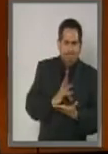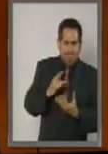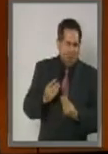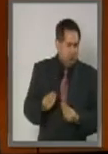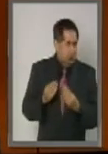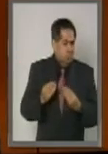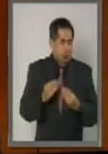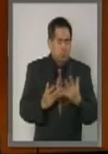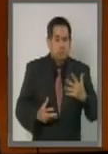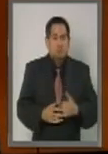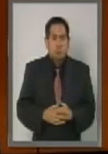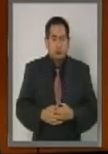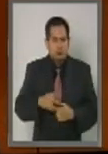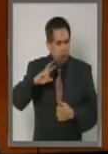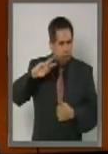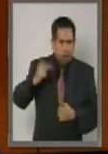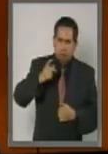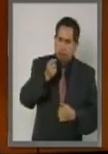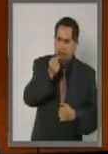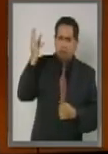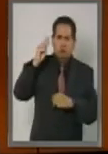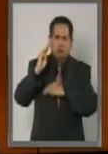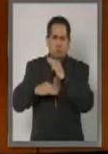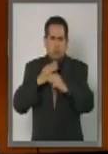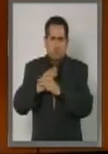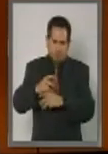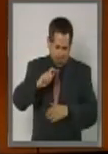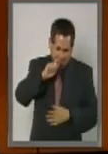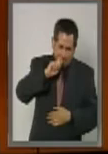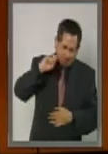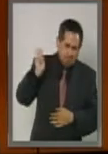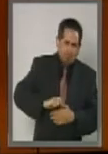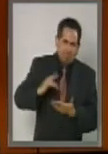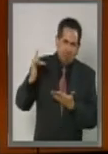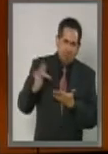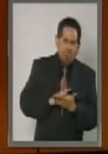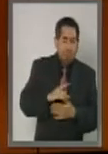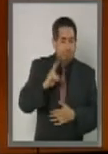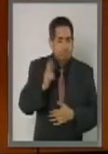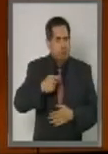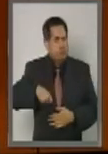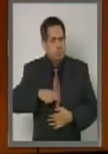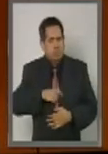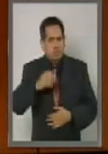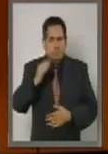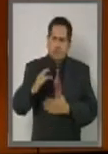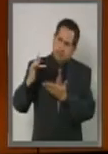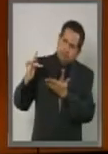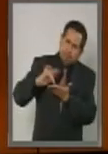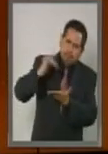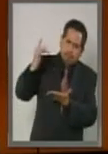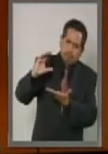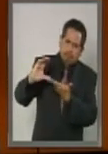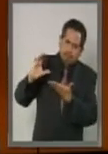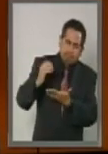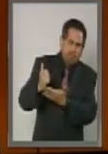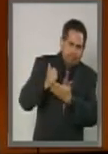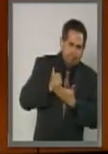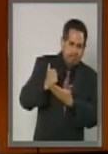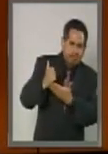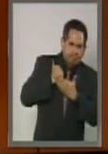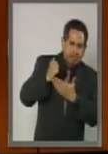que contamos con amigos sinceros en todo el mundo y hemos aceptado con gratitud la ayuda de muchos países.